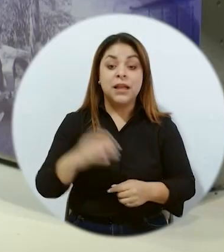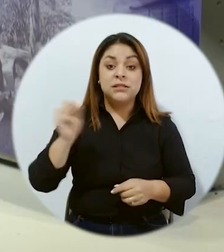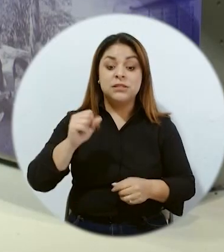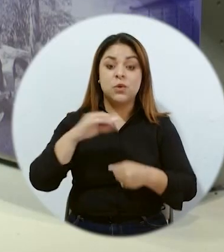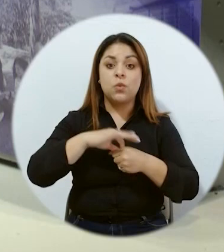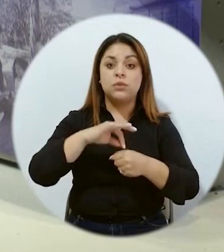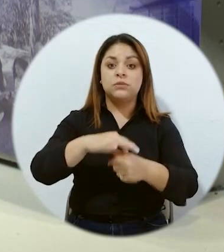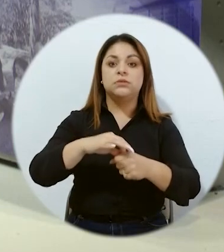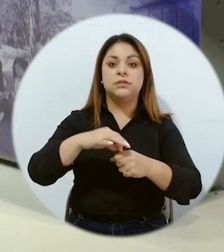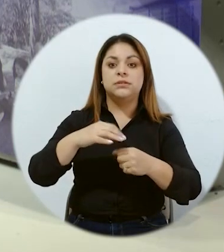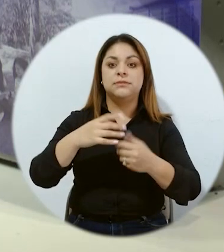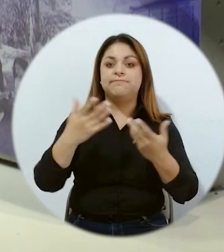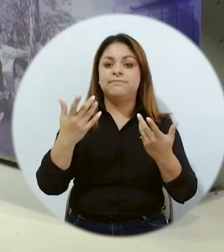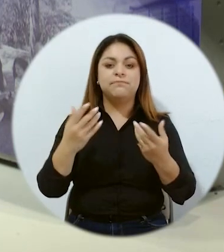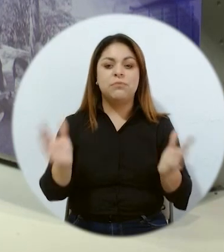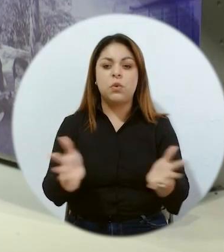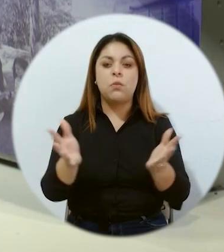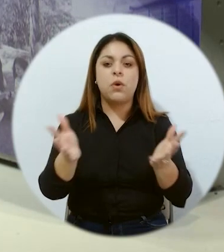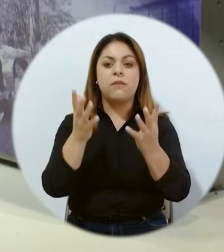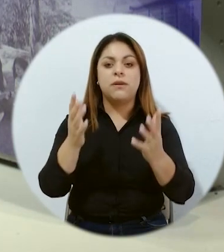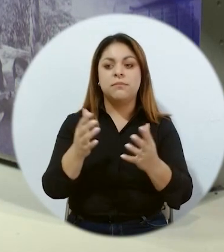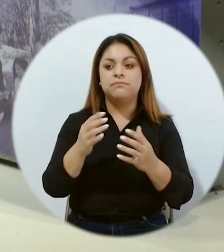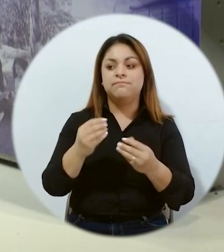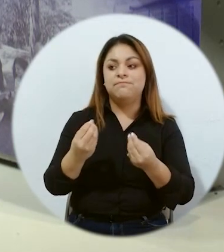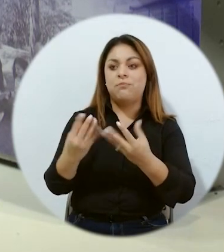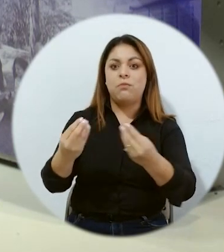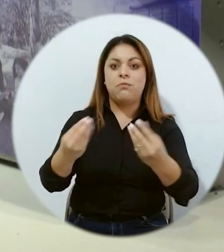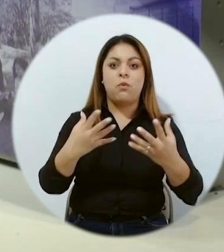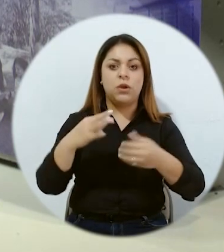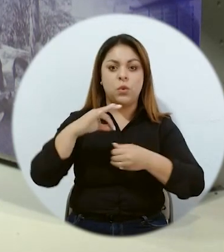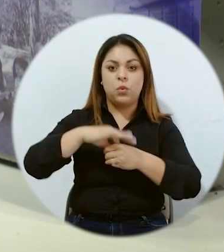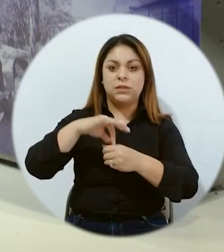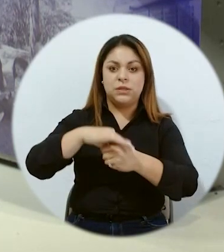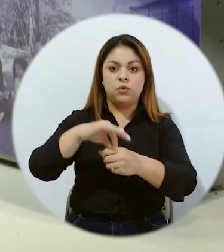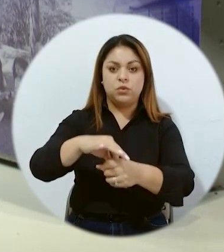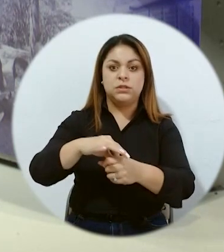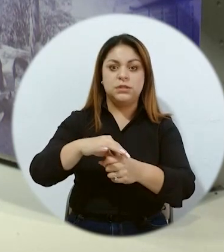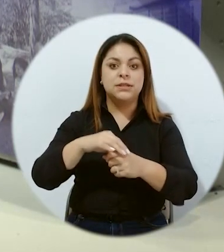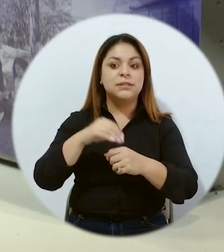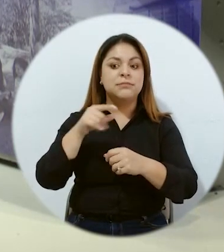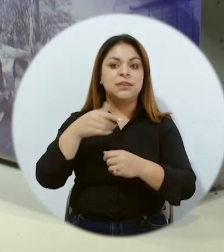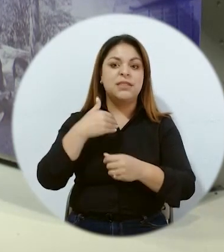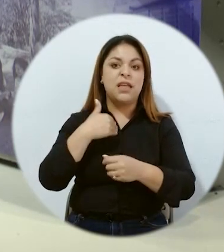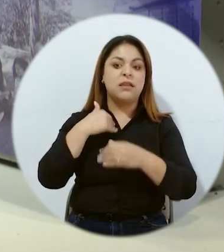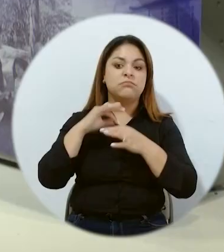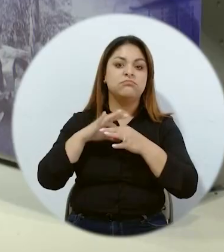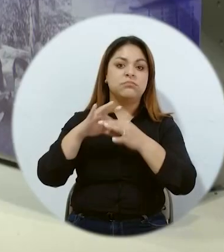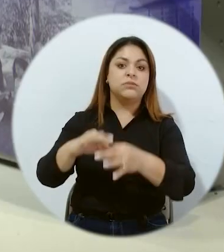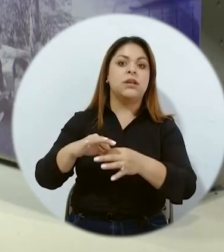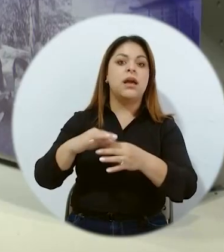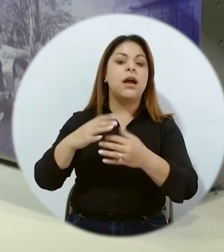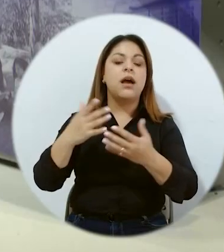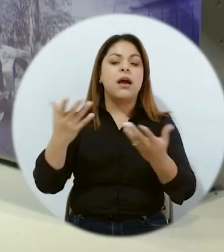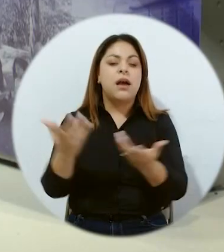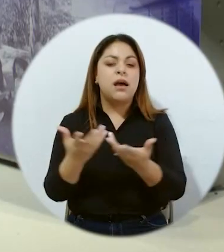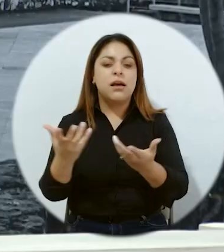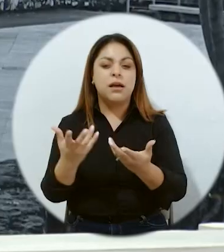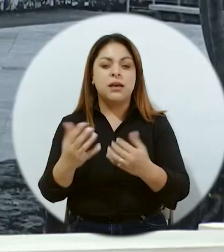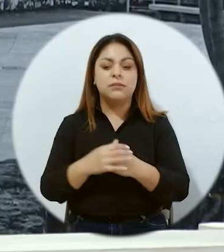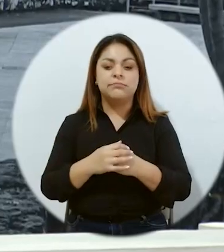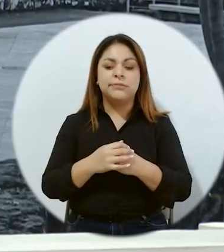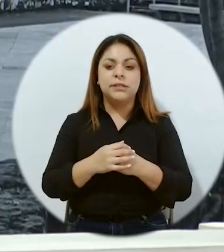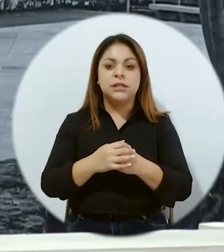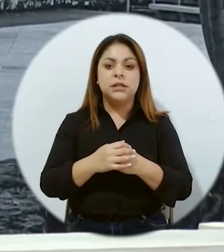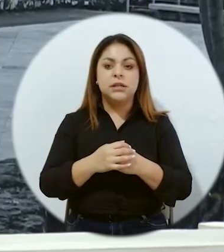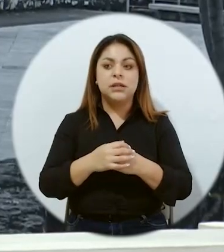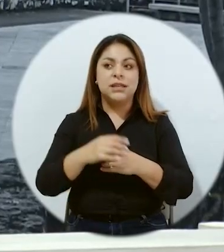sistemas agroecológicos promueven los policultivos que están asociados a las culturas campesinas, sin duda alguna, ¿verdad? Sí. Que se han perdido a fuerza de